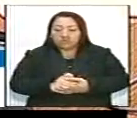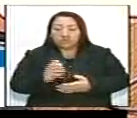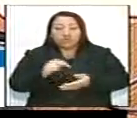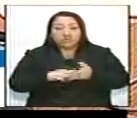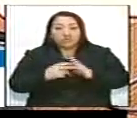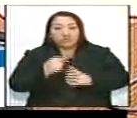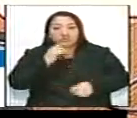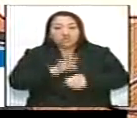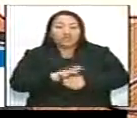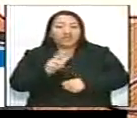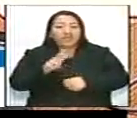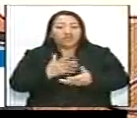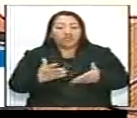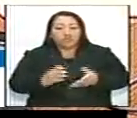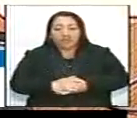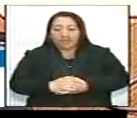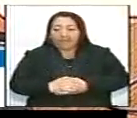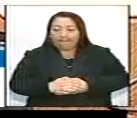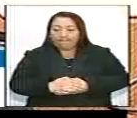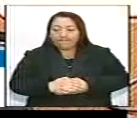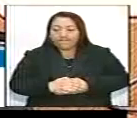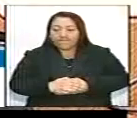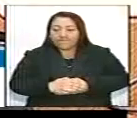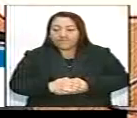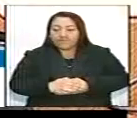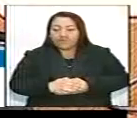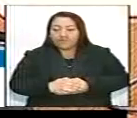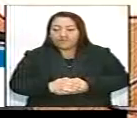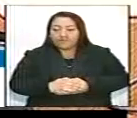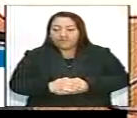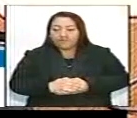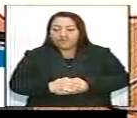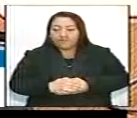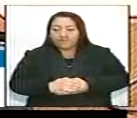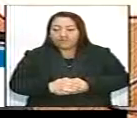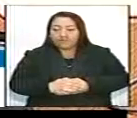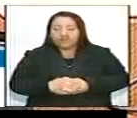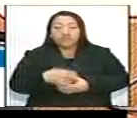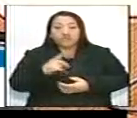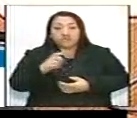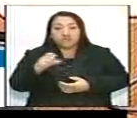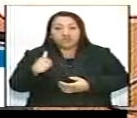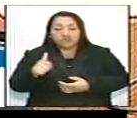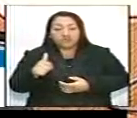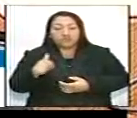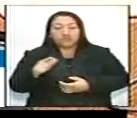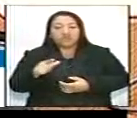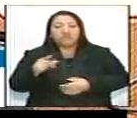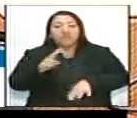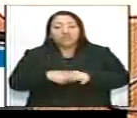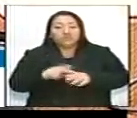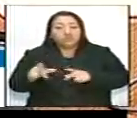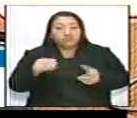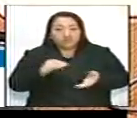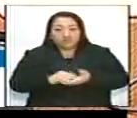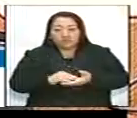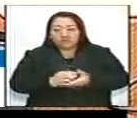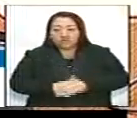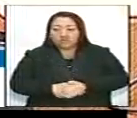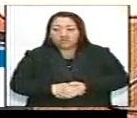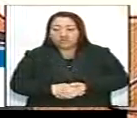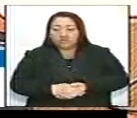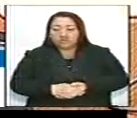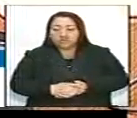que cumplir 3 pasos. Se ha tenido que cumplir la conformación de la IAL, la instancia de articulación local, se ha tenido que cumplir